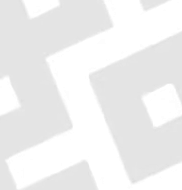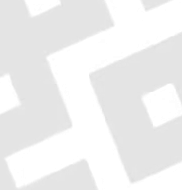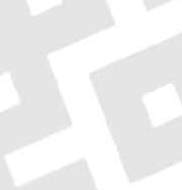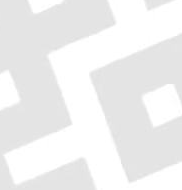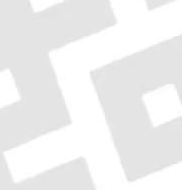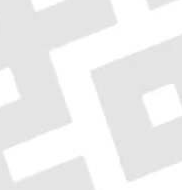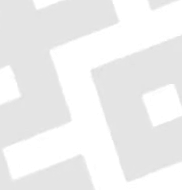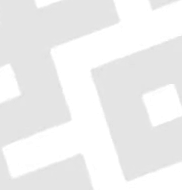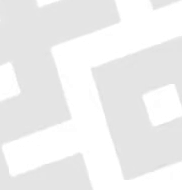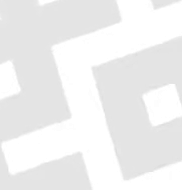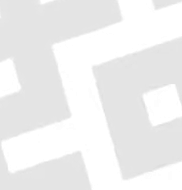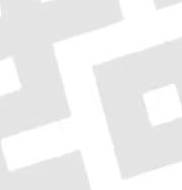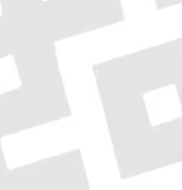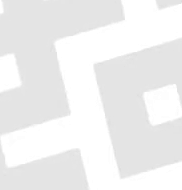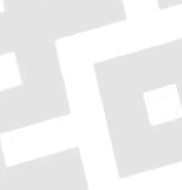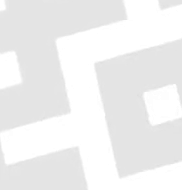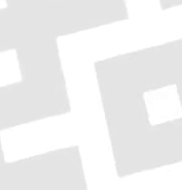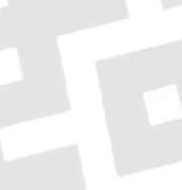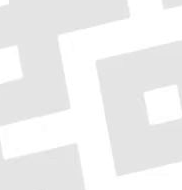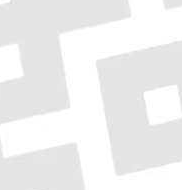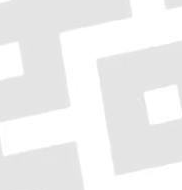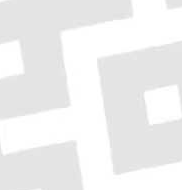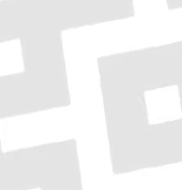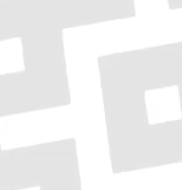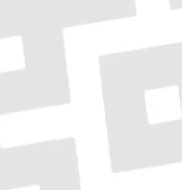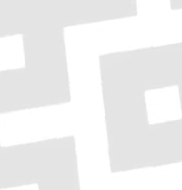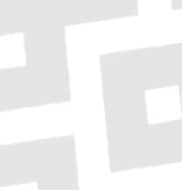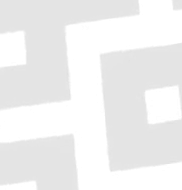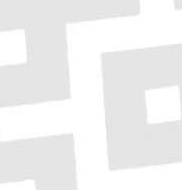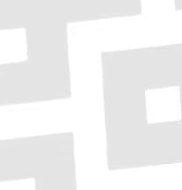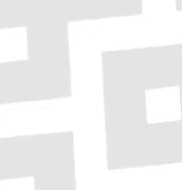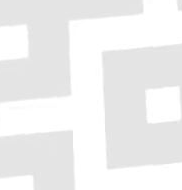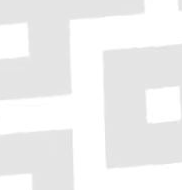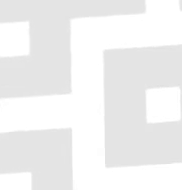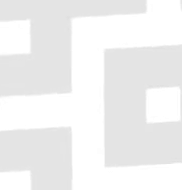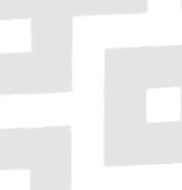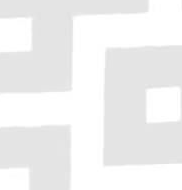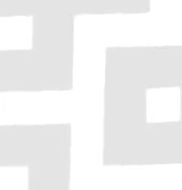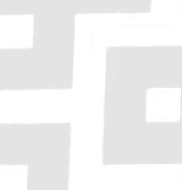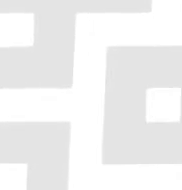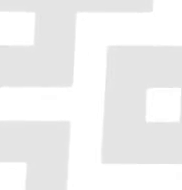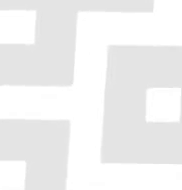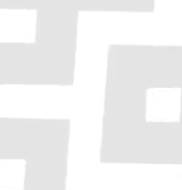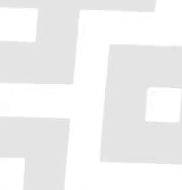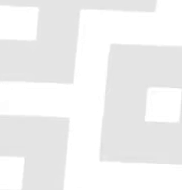estrategia estatal contra el coronavirus actualización en veracruz